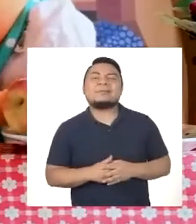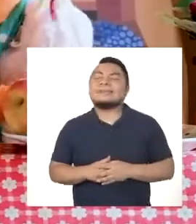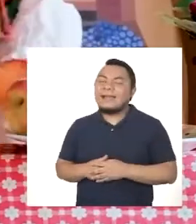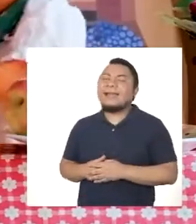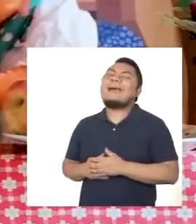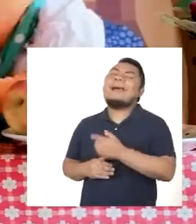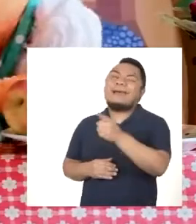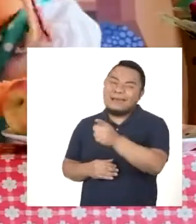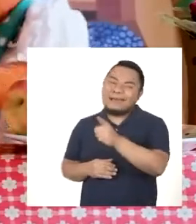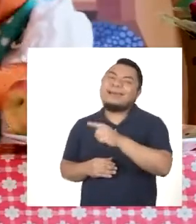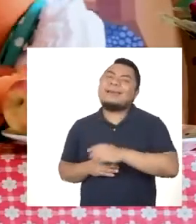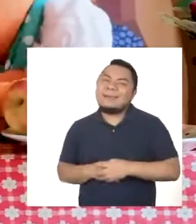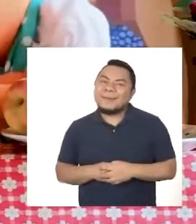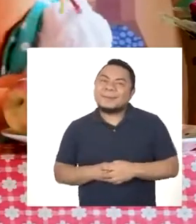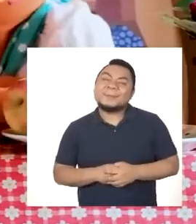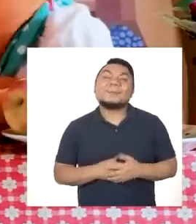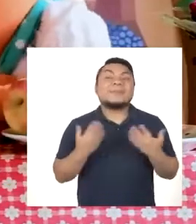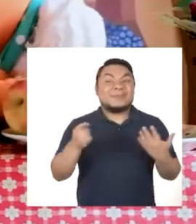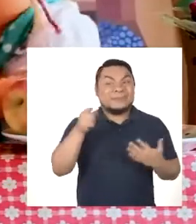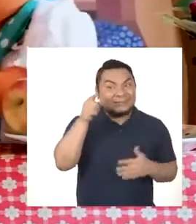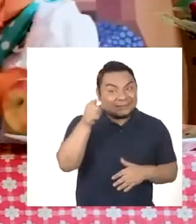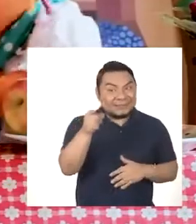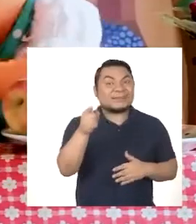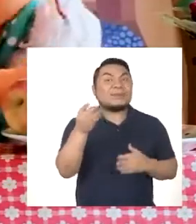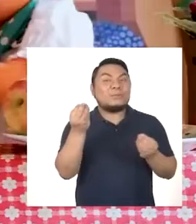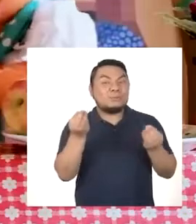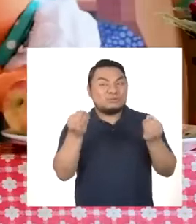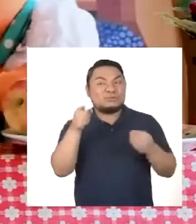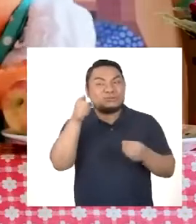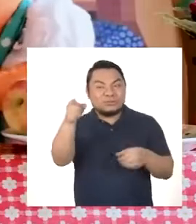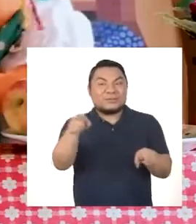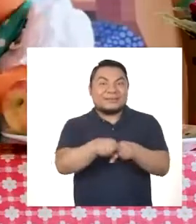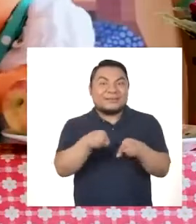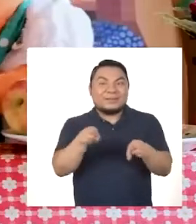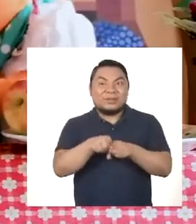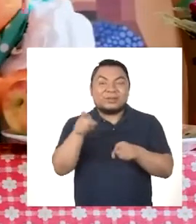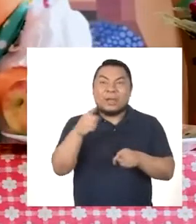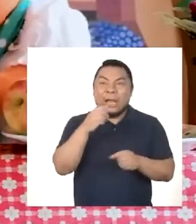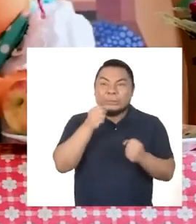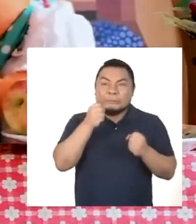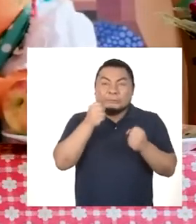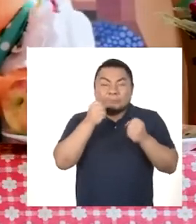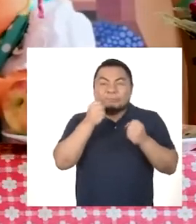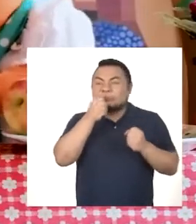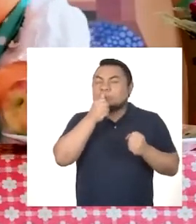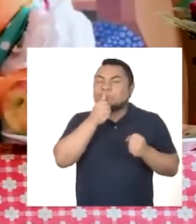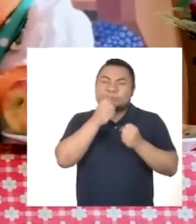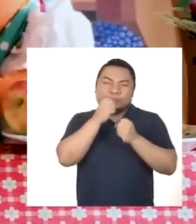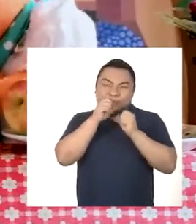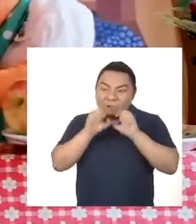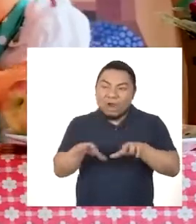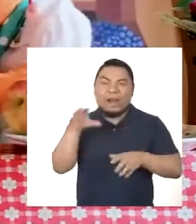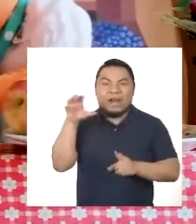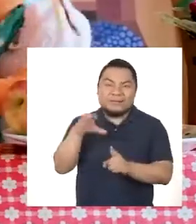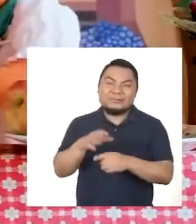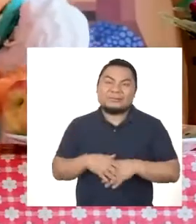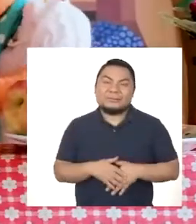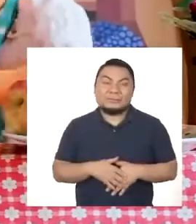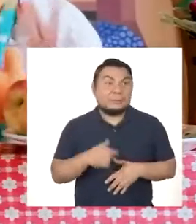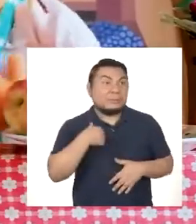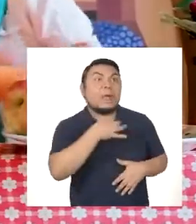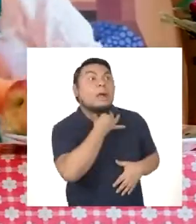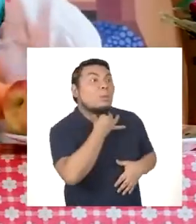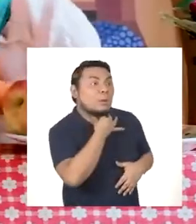tú. Creo que ahí está una de las razones por las que tú pierdes la paciencia. ¿Por mi abuela? Es que por lo que